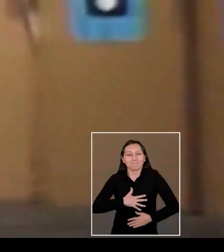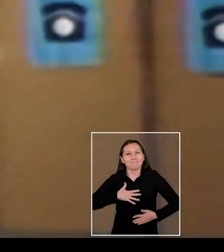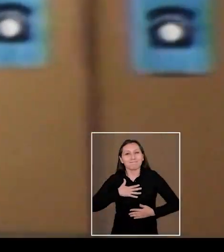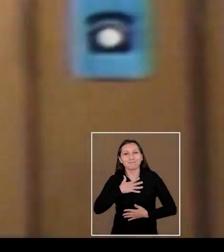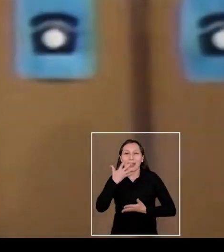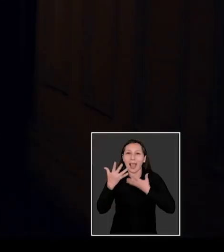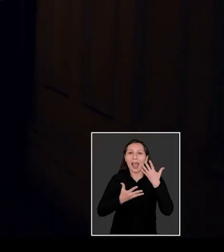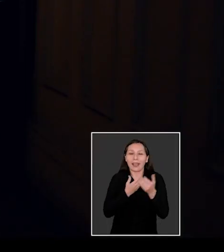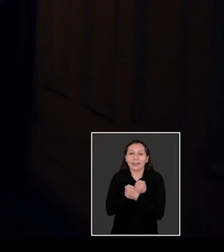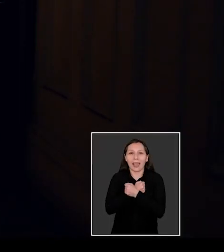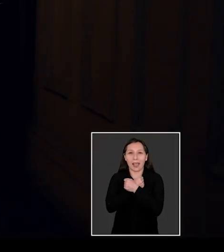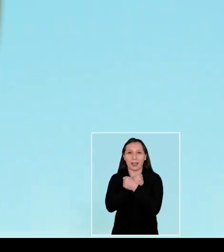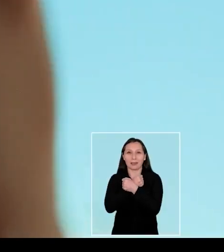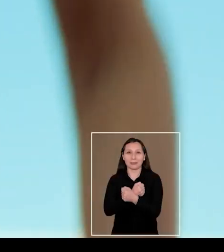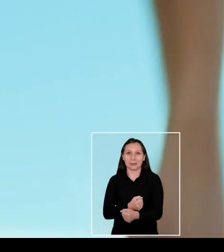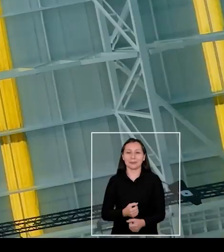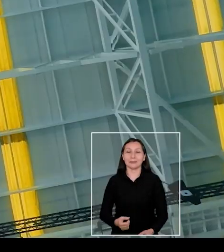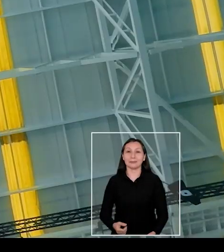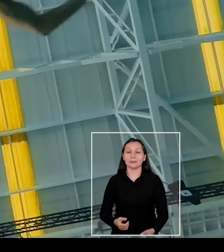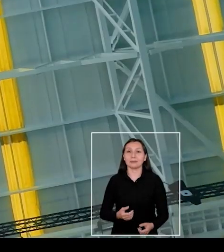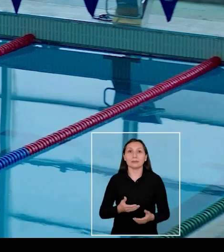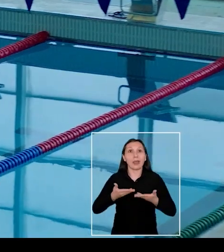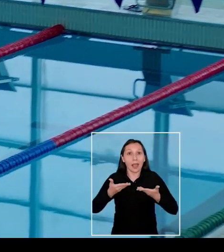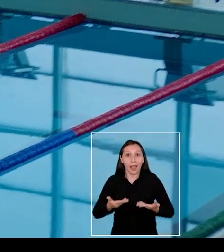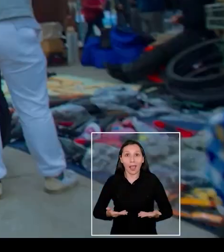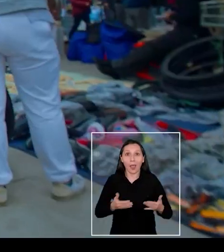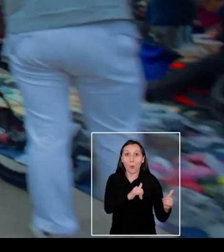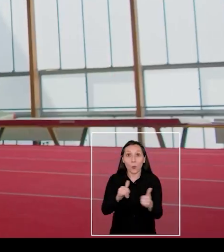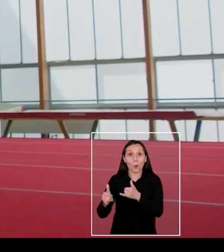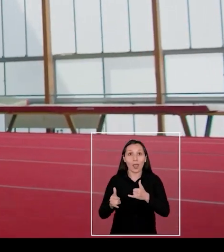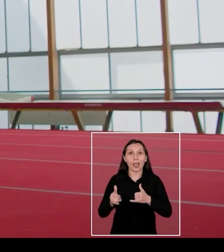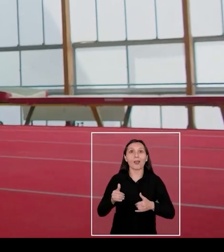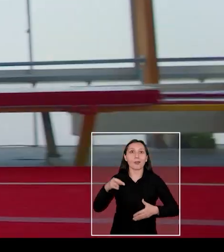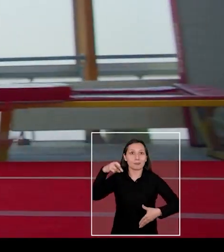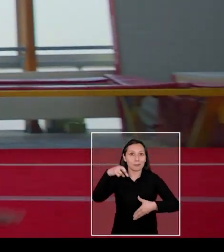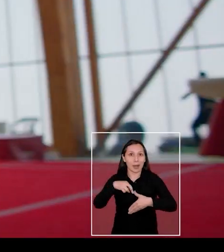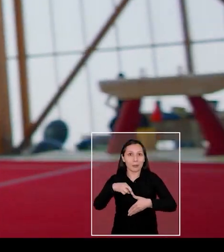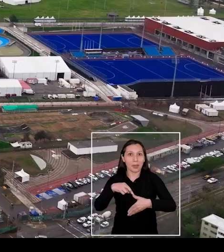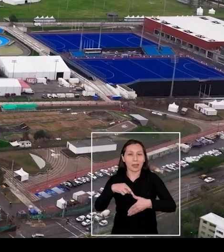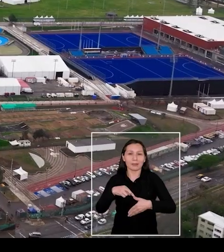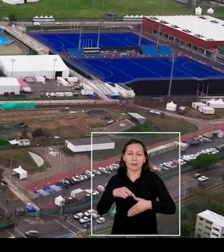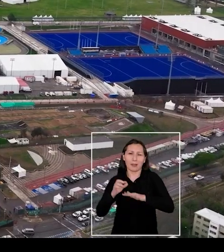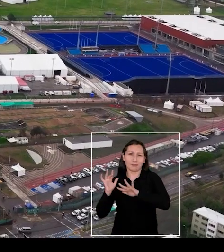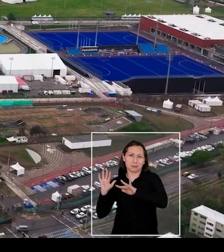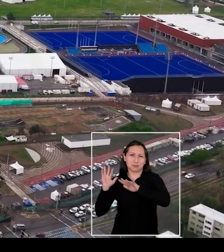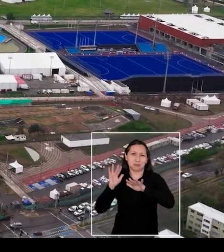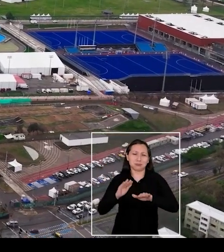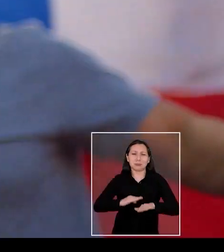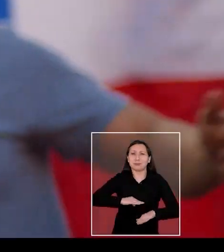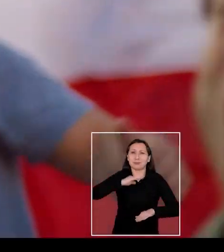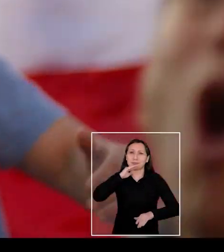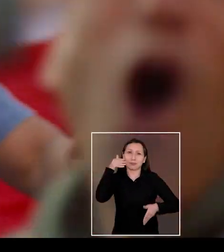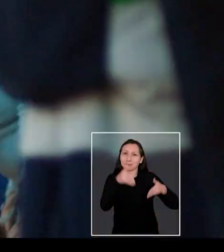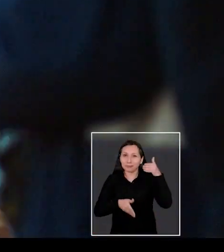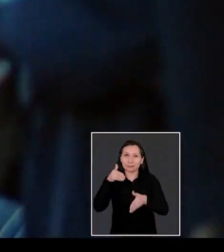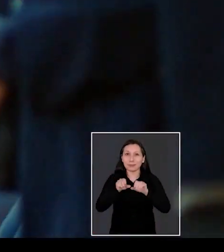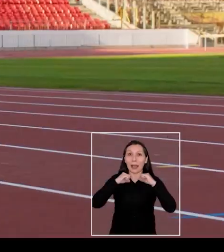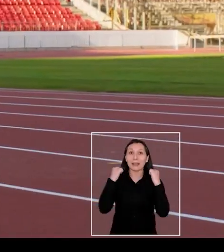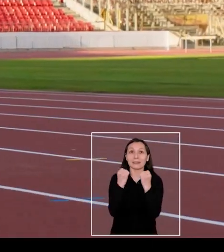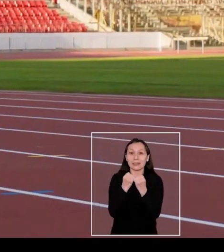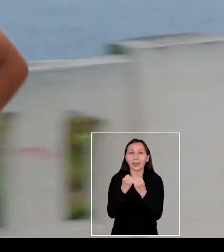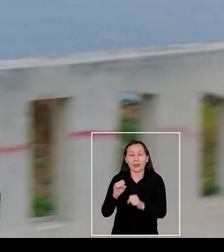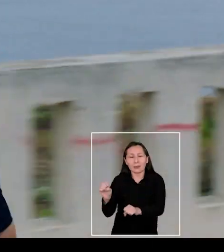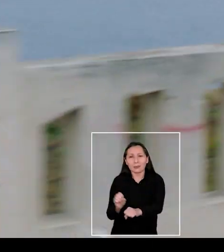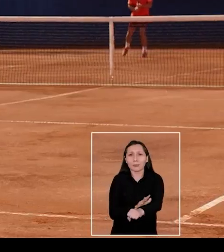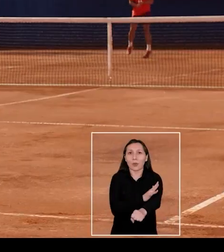dicha y un canto al amor Porque estos juegos panamericanos llenaron estadios y emocionar